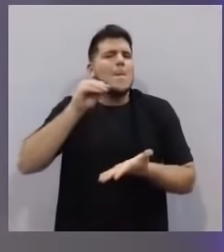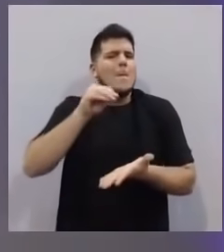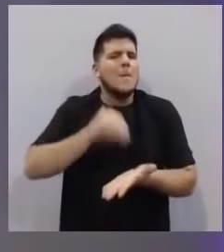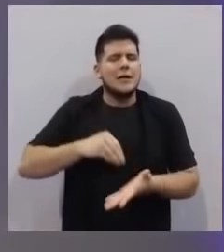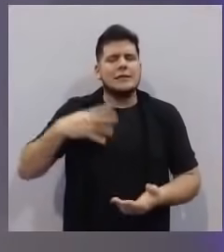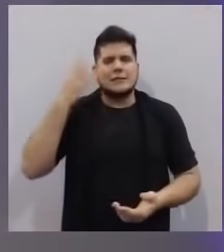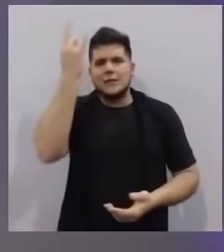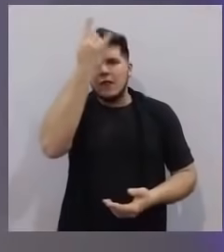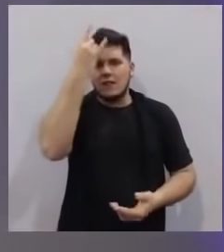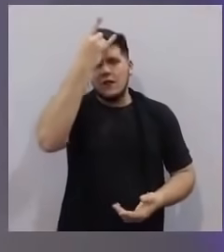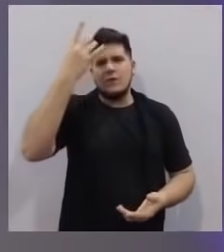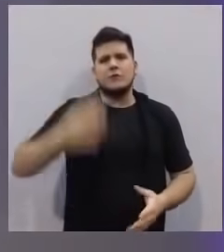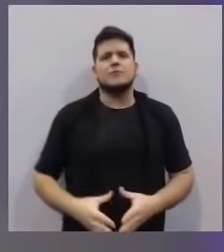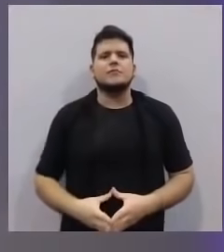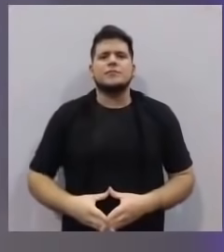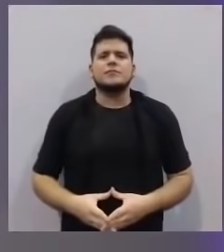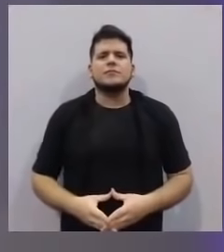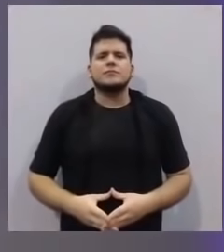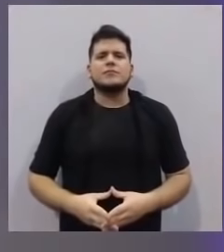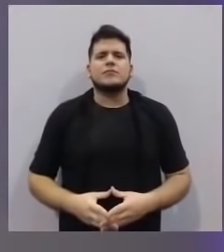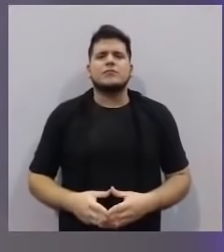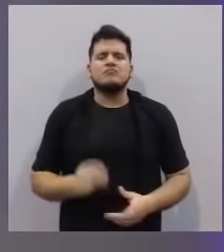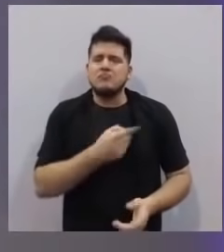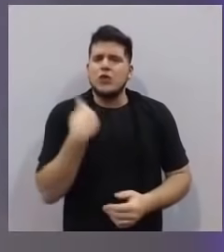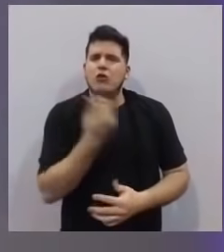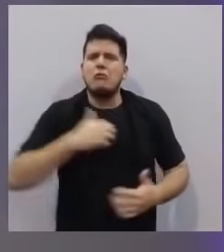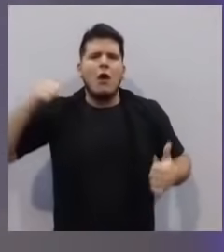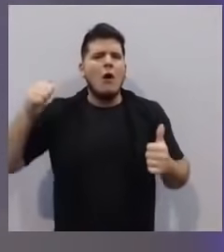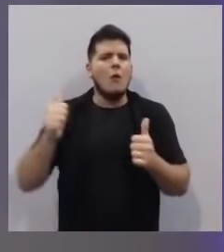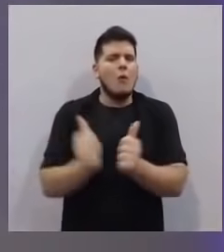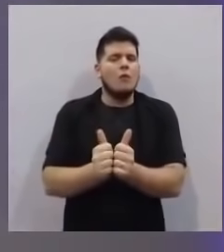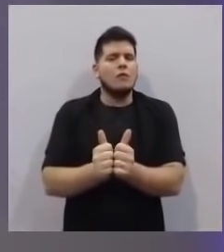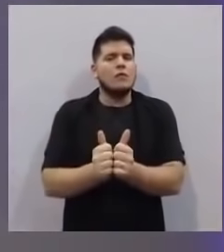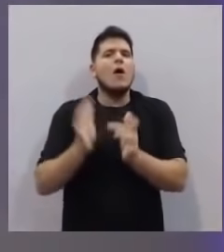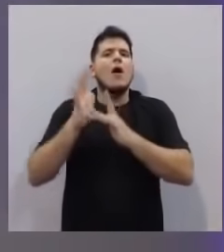nos da capacidad para sanar enfermedades